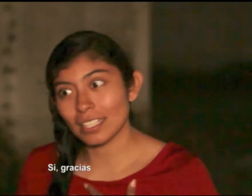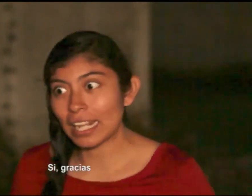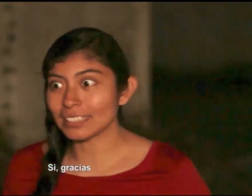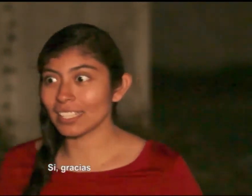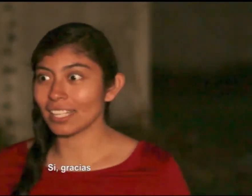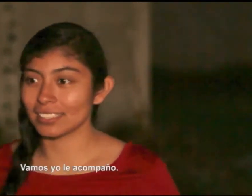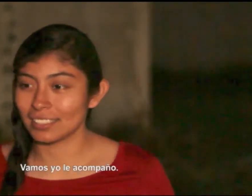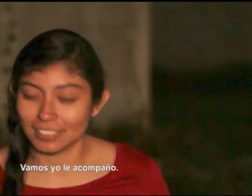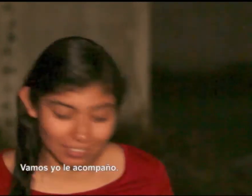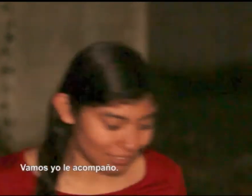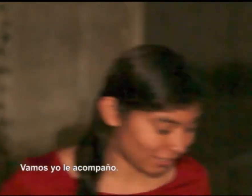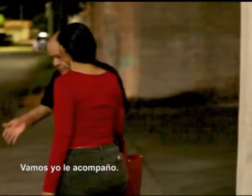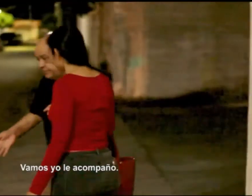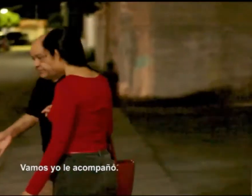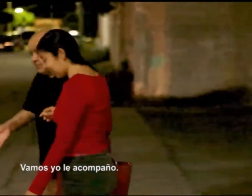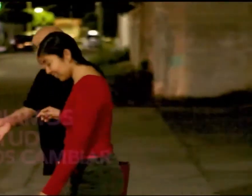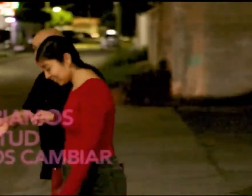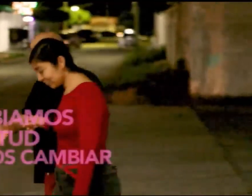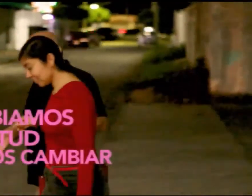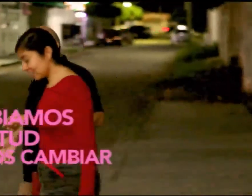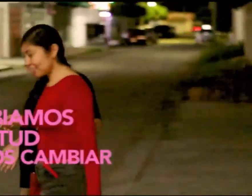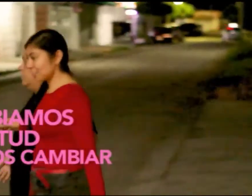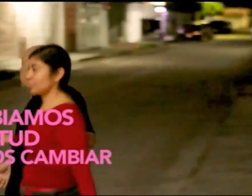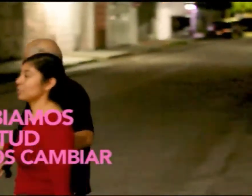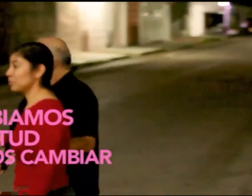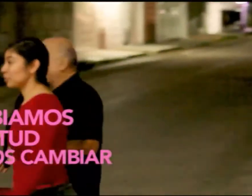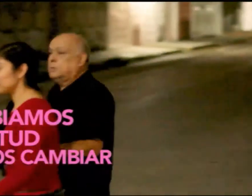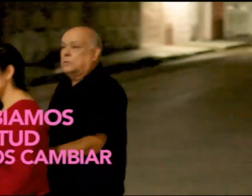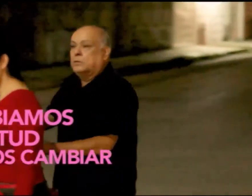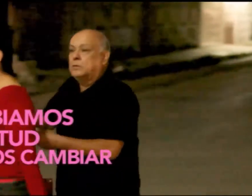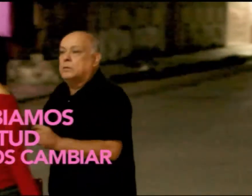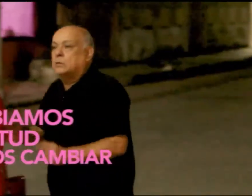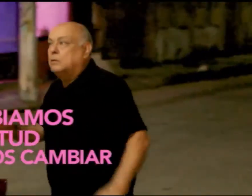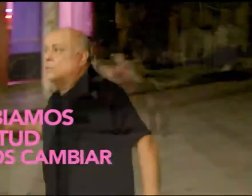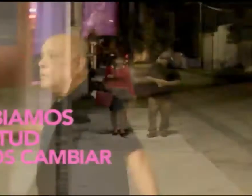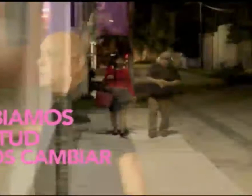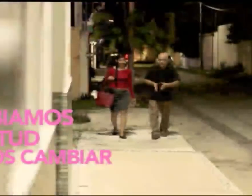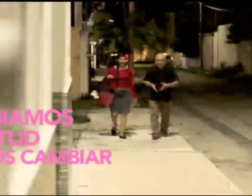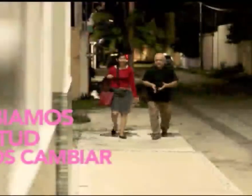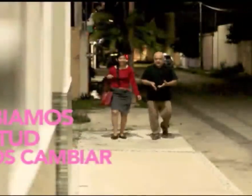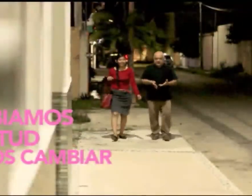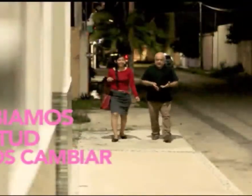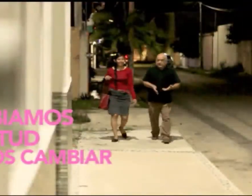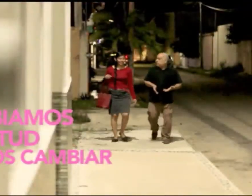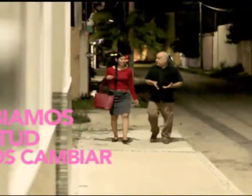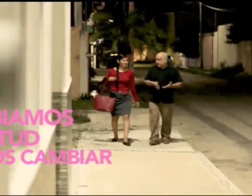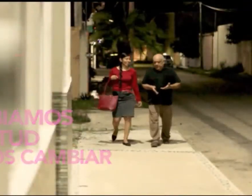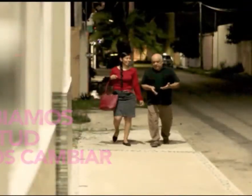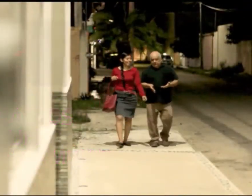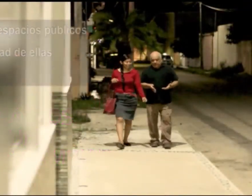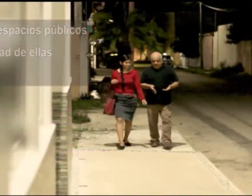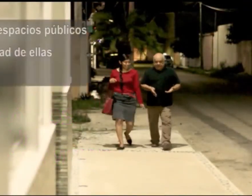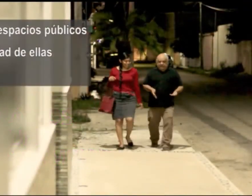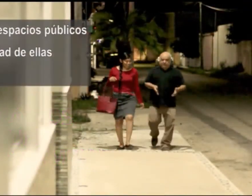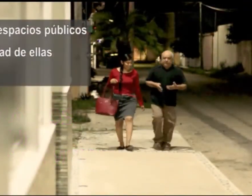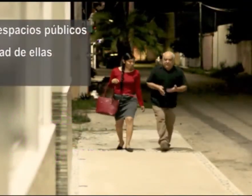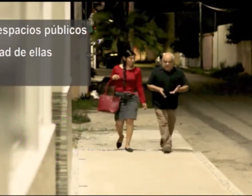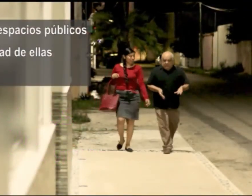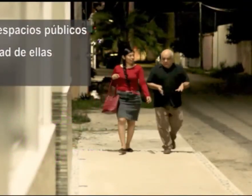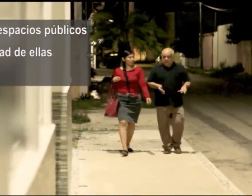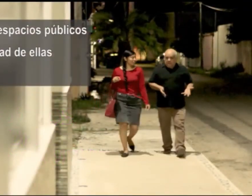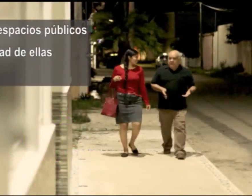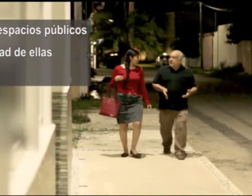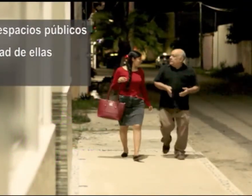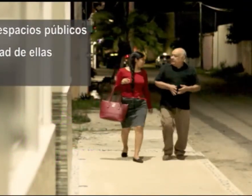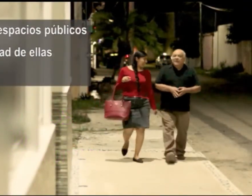¡Sí, gracias! ¡Vamos, yo le acompaño! Si cambiamos de actitud, podemos cambiar la vida. Recuperamos